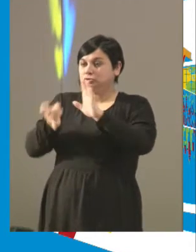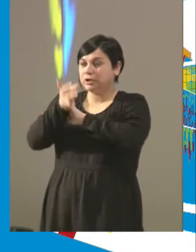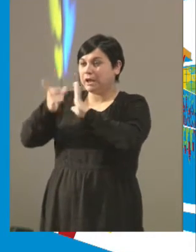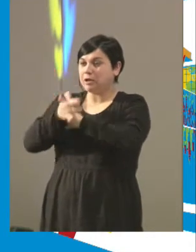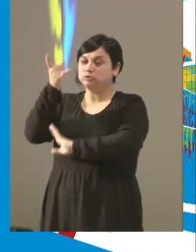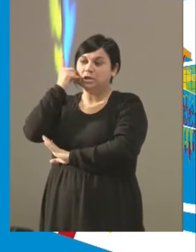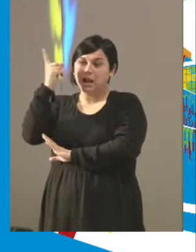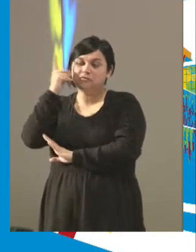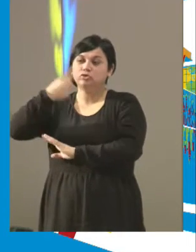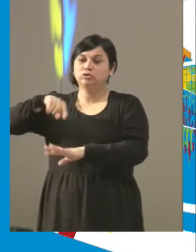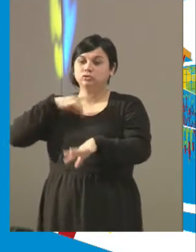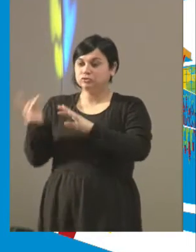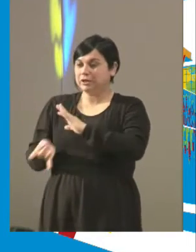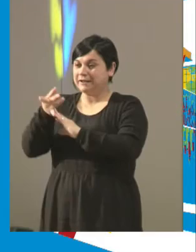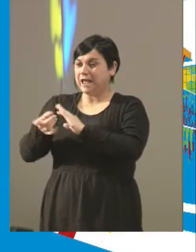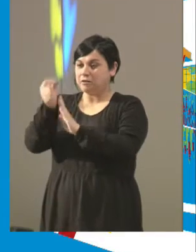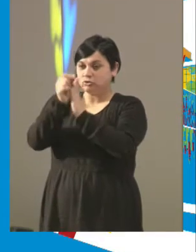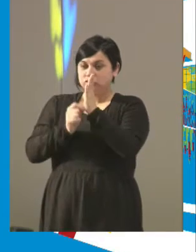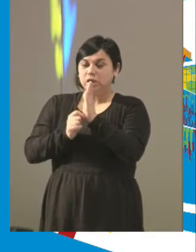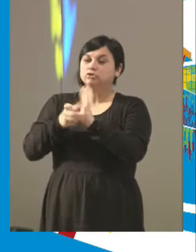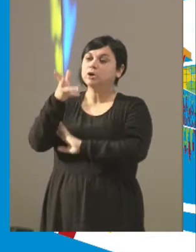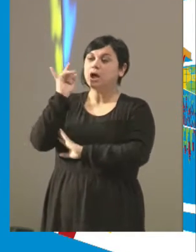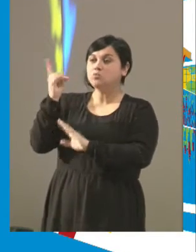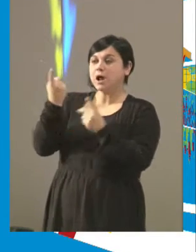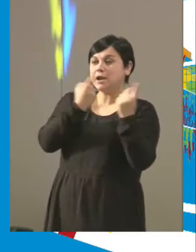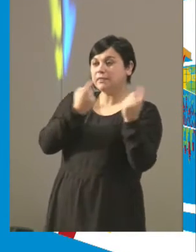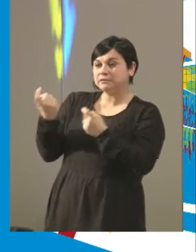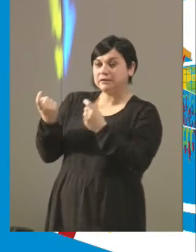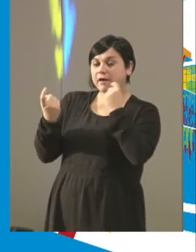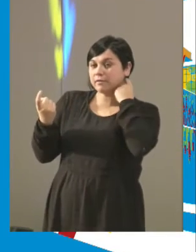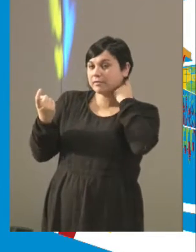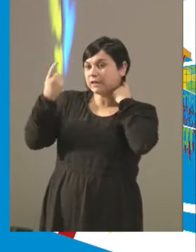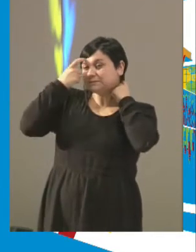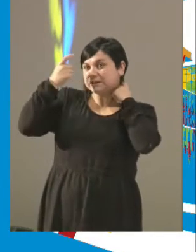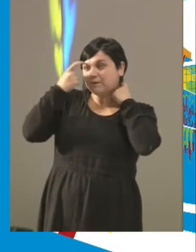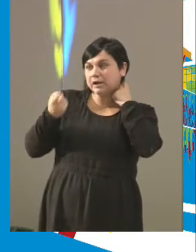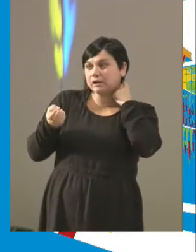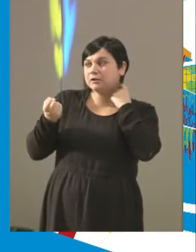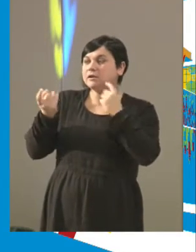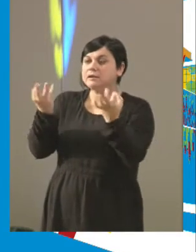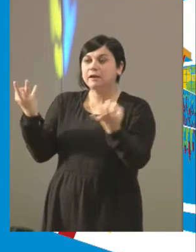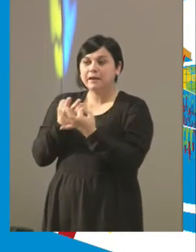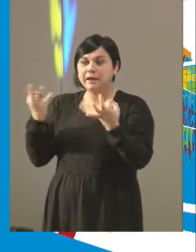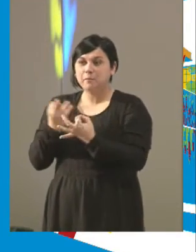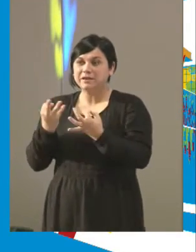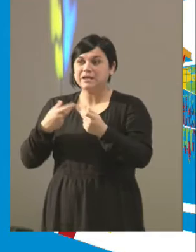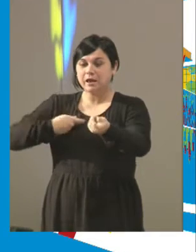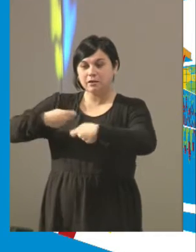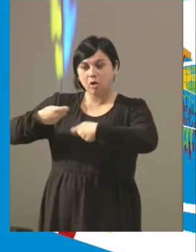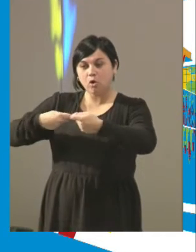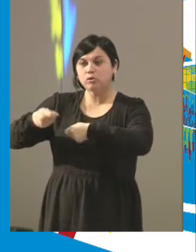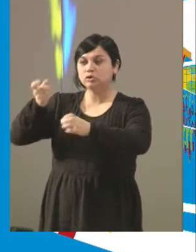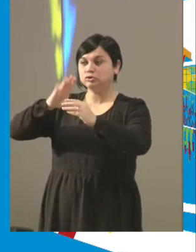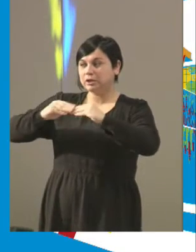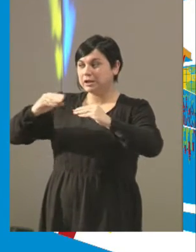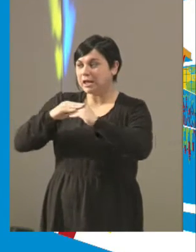definitiva. Hay una necesidad por parte de las empresas de saber qué está ocurriendo en sus negocios, en sus